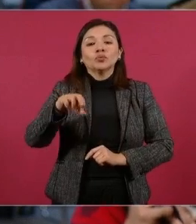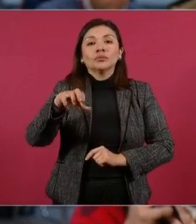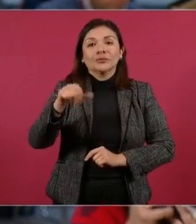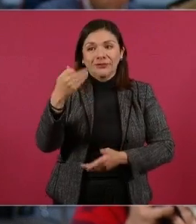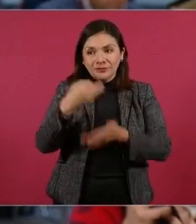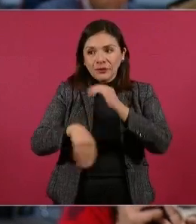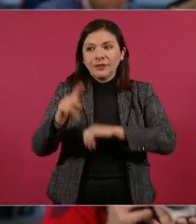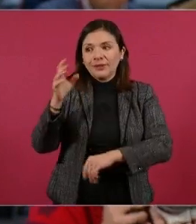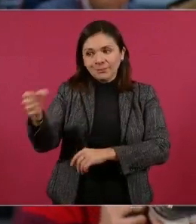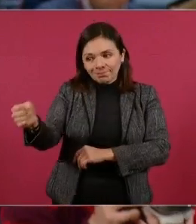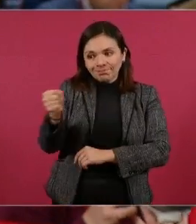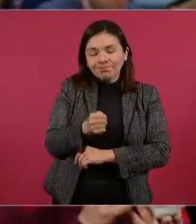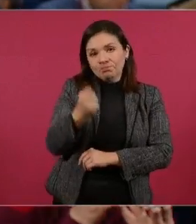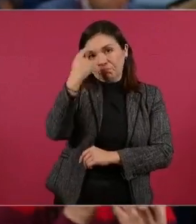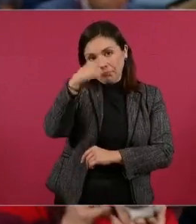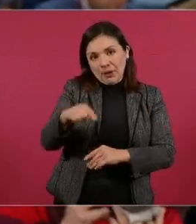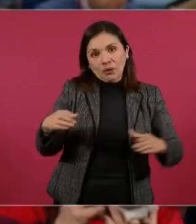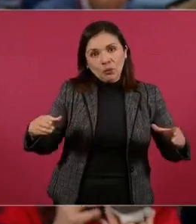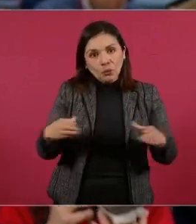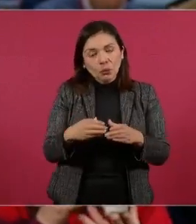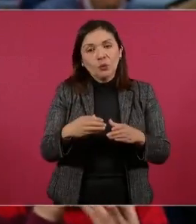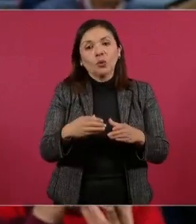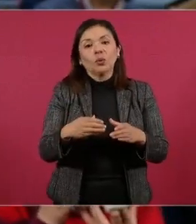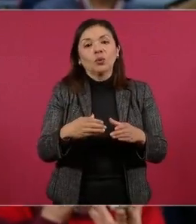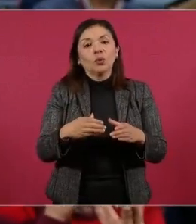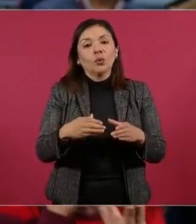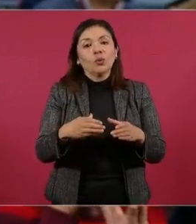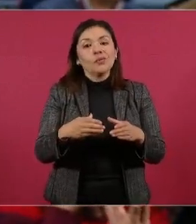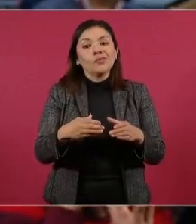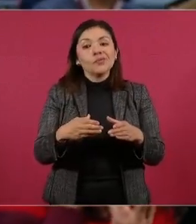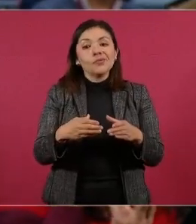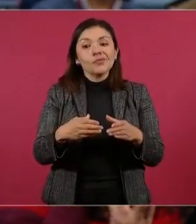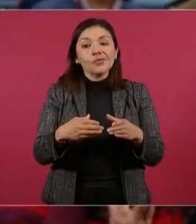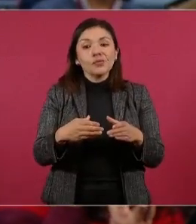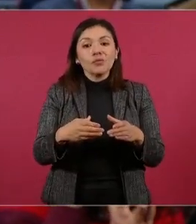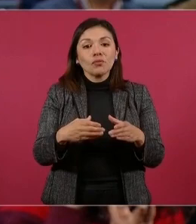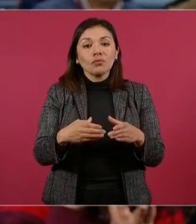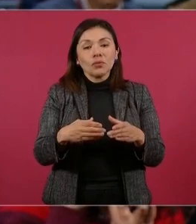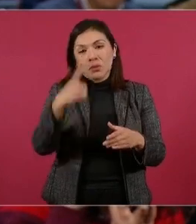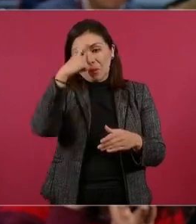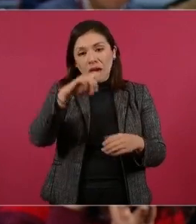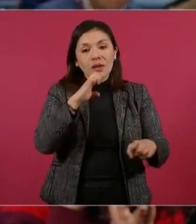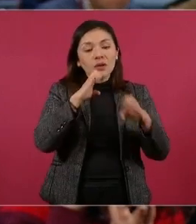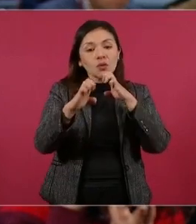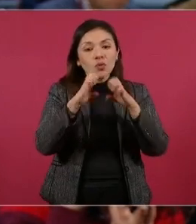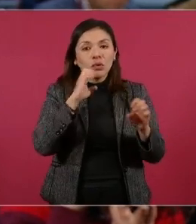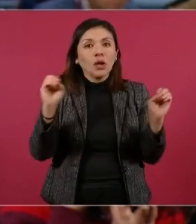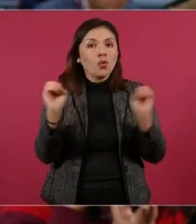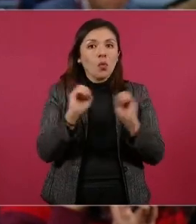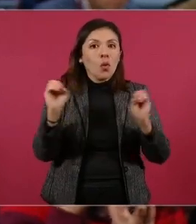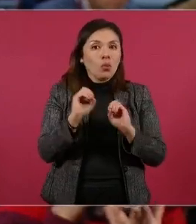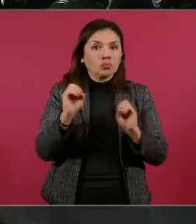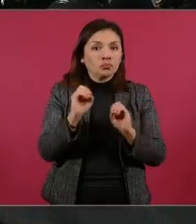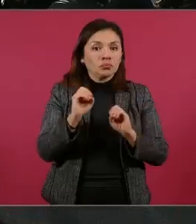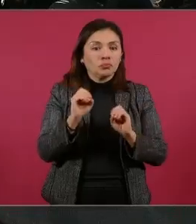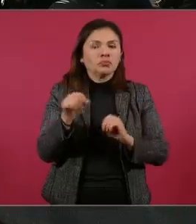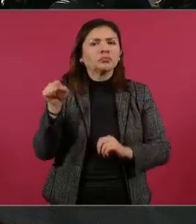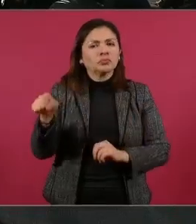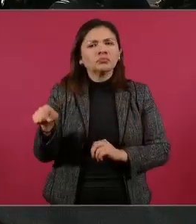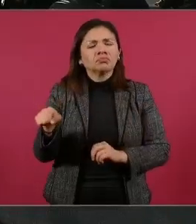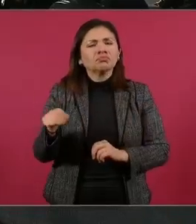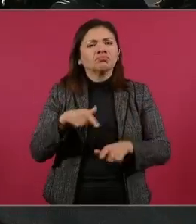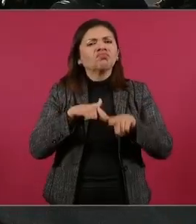para para estar dentro de de las eh Cómo se llama bueno de las encuestas ella se ha